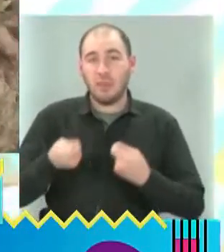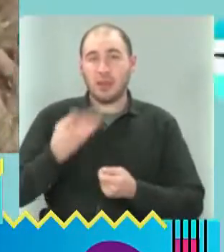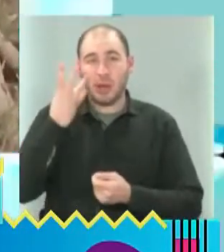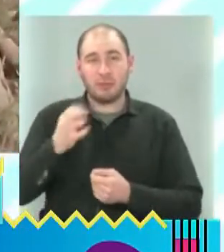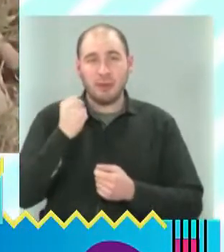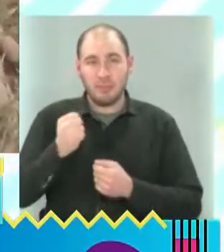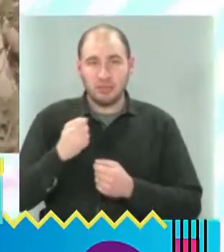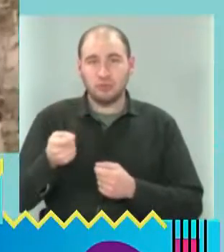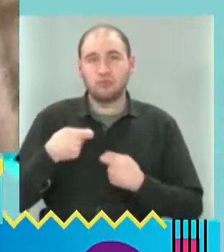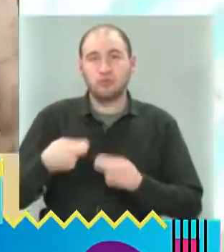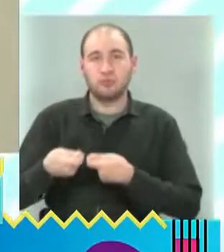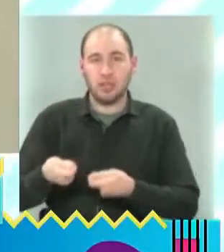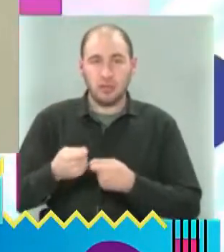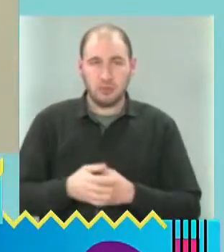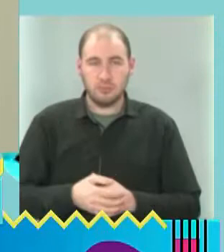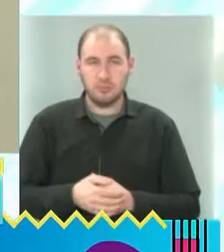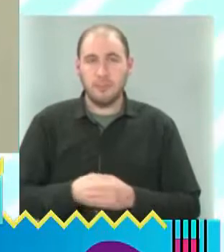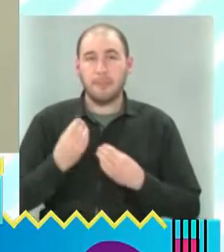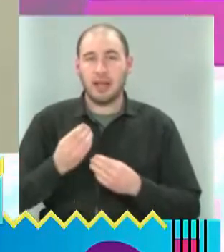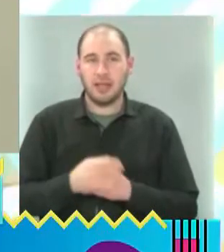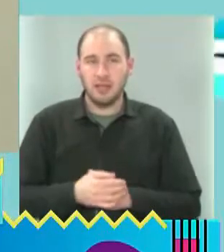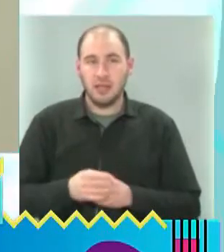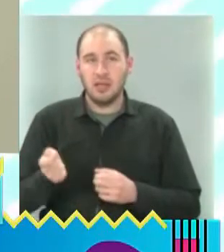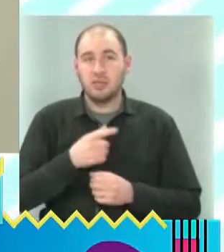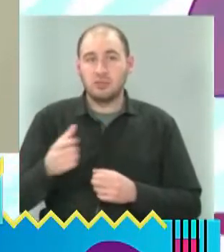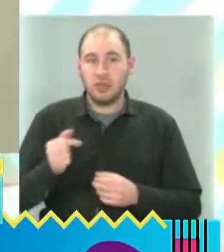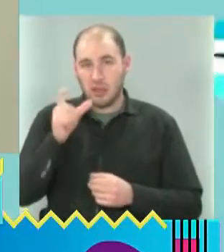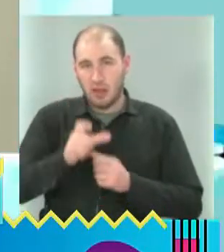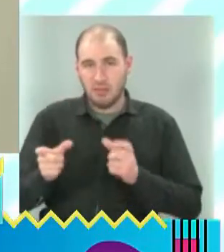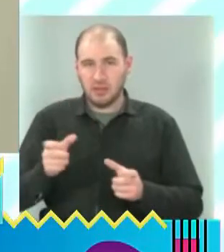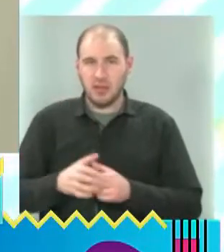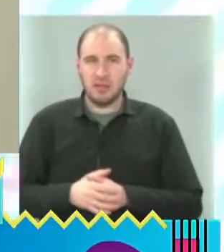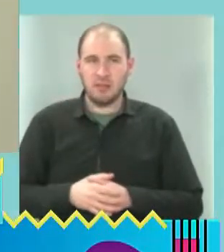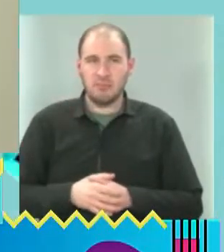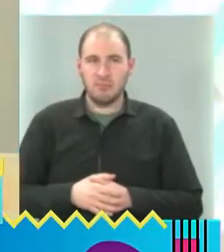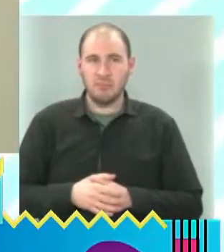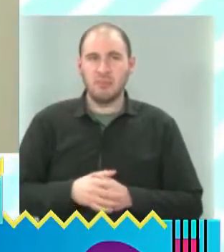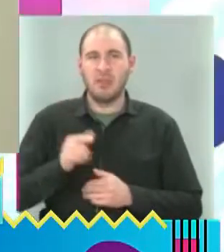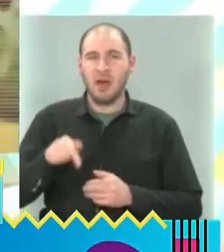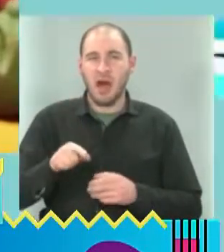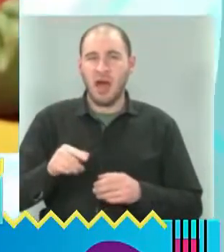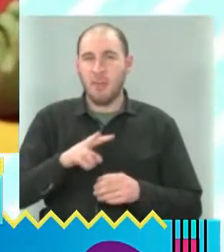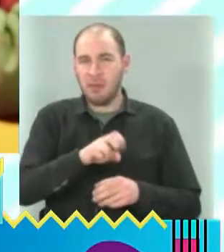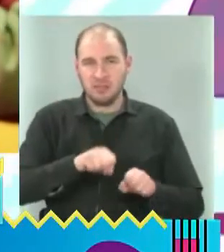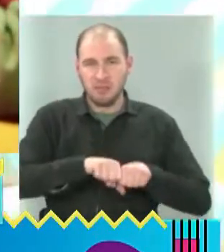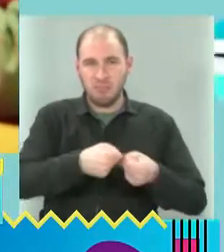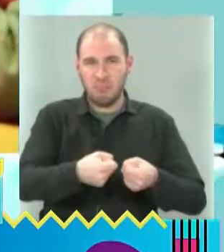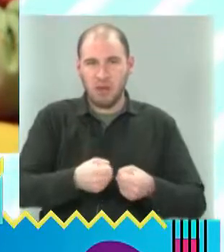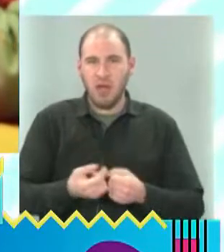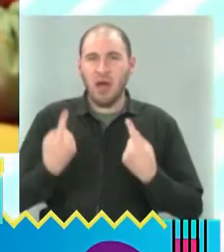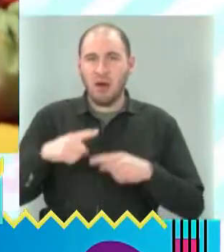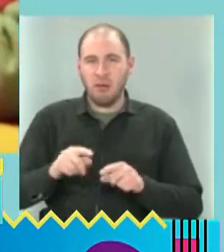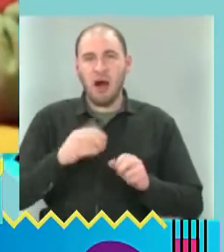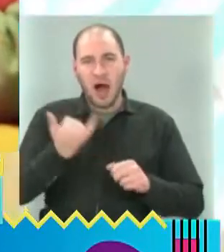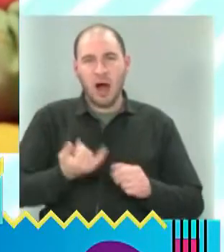4.000 pesos en forma de subsidio para el salario de estas personas, ya se les suspende la pensión, pero la siguen